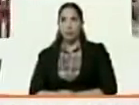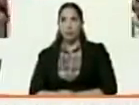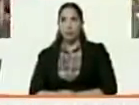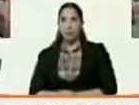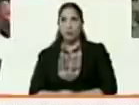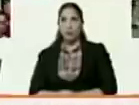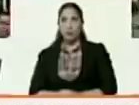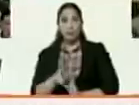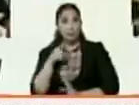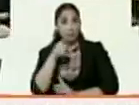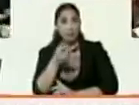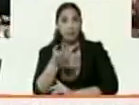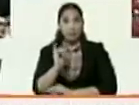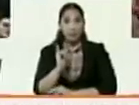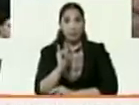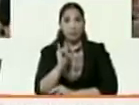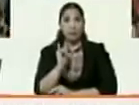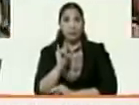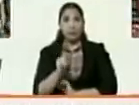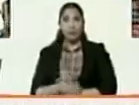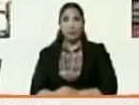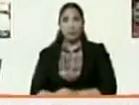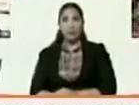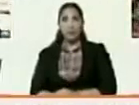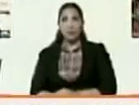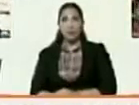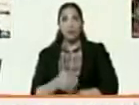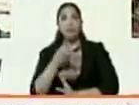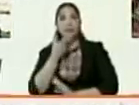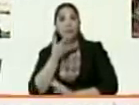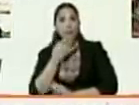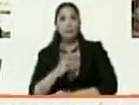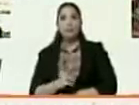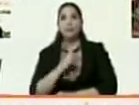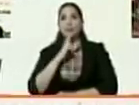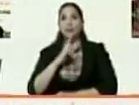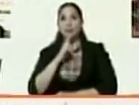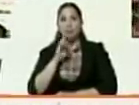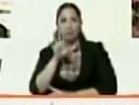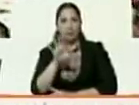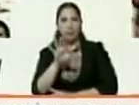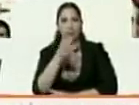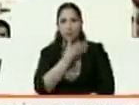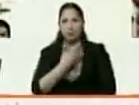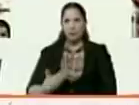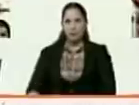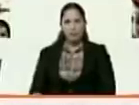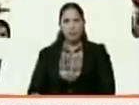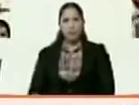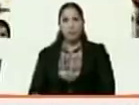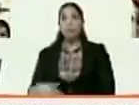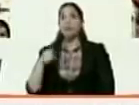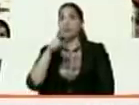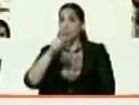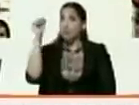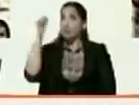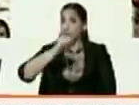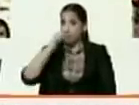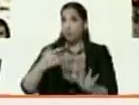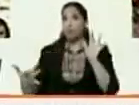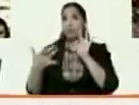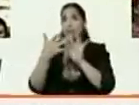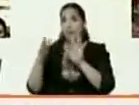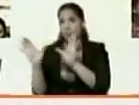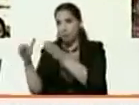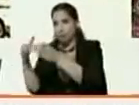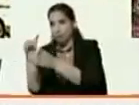O ahí está el caso de Honduras, un presidente vinculado, ese sí está vinculado al